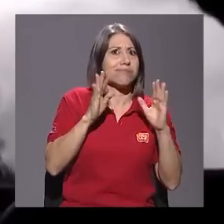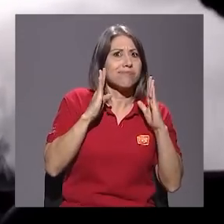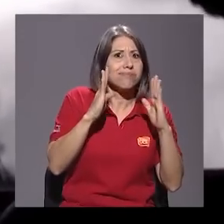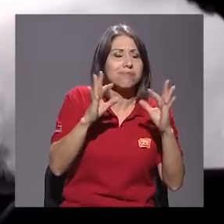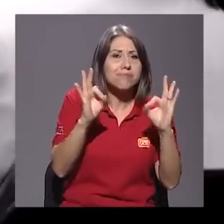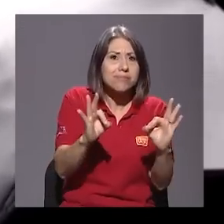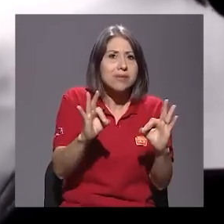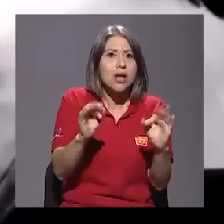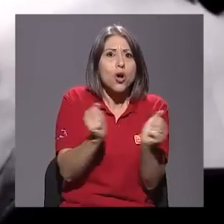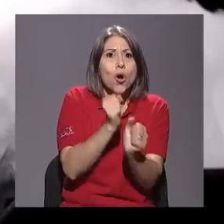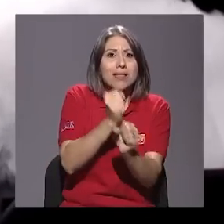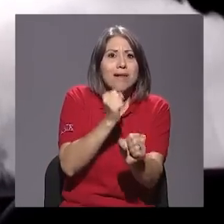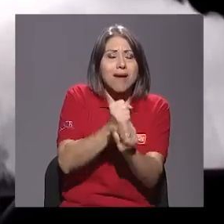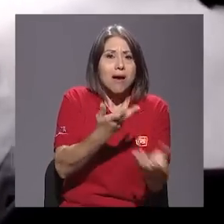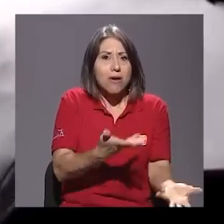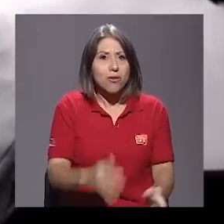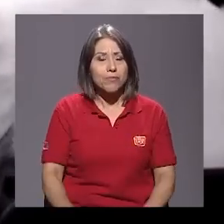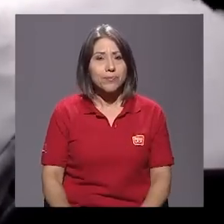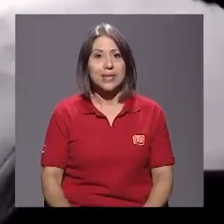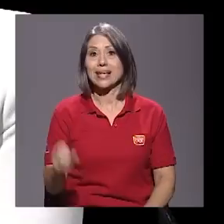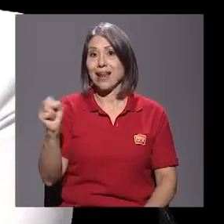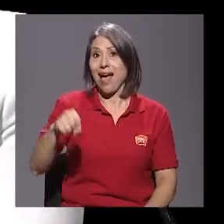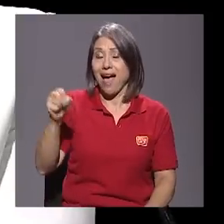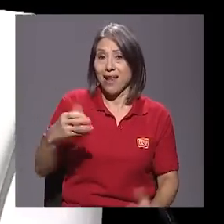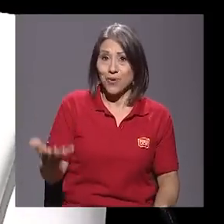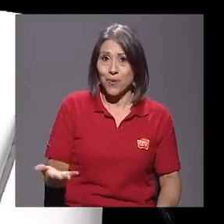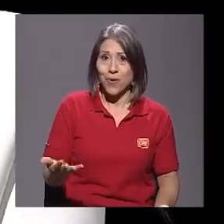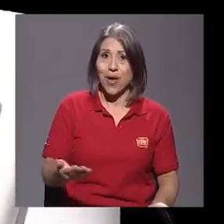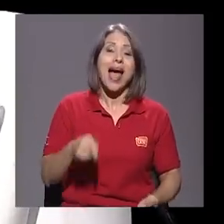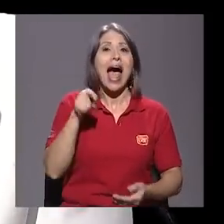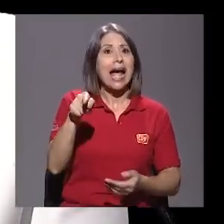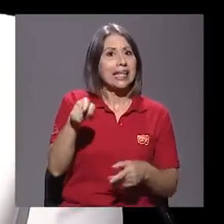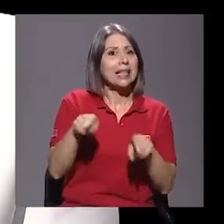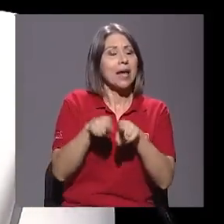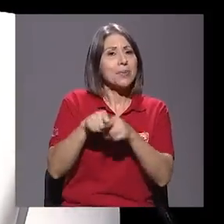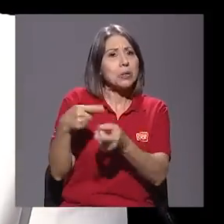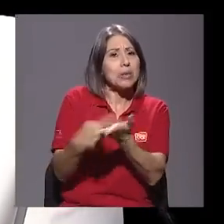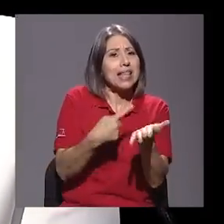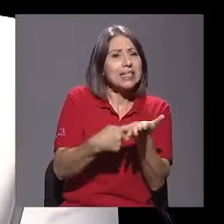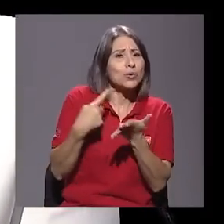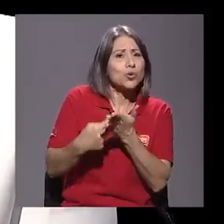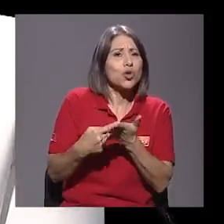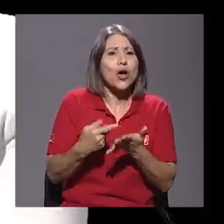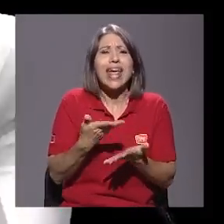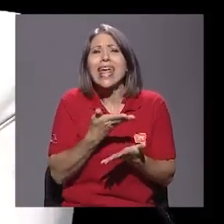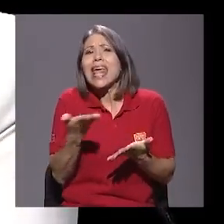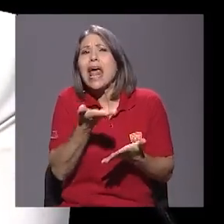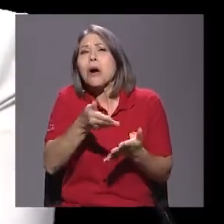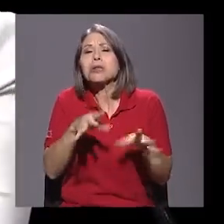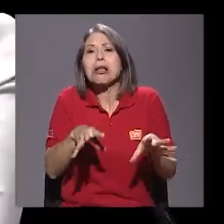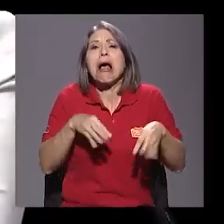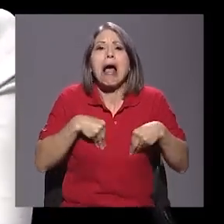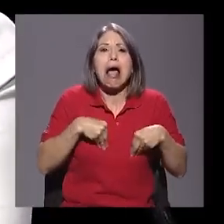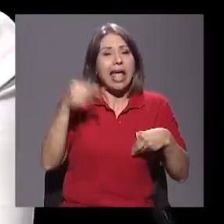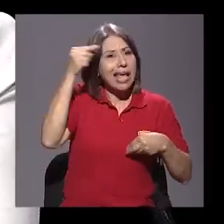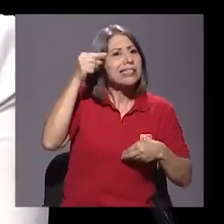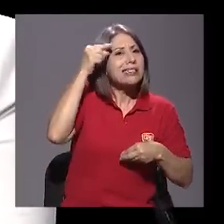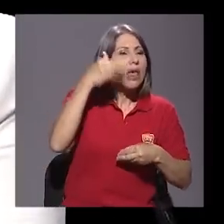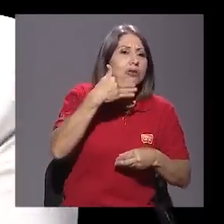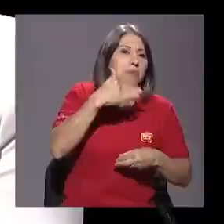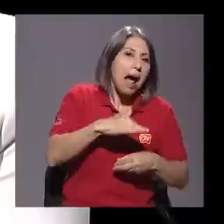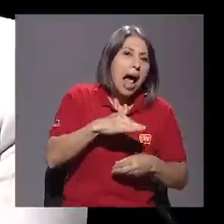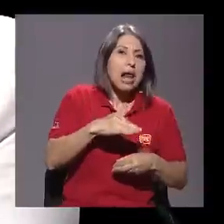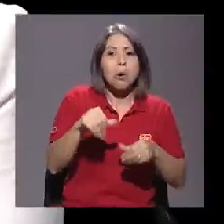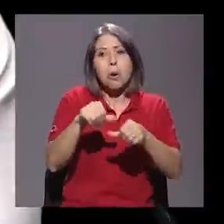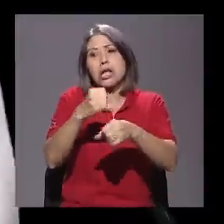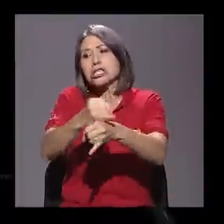cabo con el trabajo que se les encomendó. Claro, ¿verdad? Y ahí hay toda una discusión también de qué se ha legitimado. Bueno, el Estado es malo, el sector público sigamos no